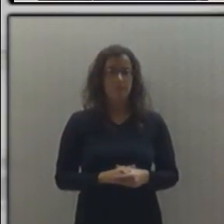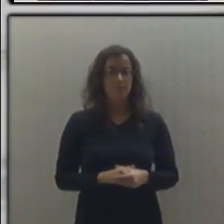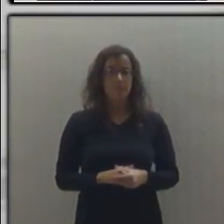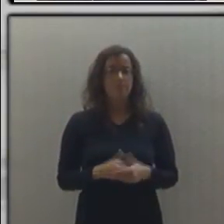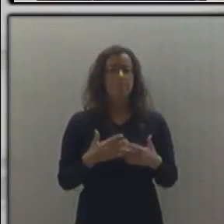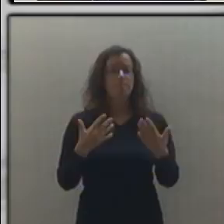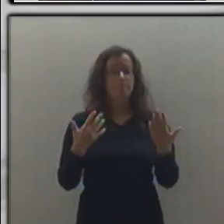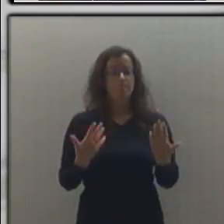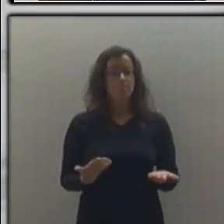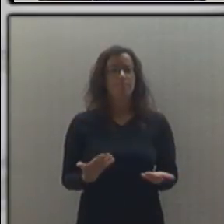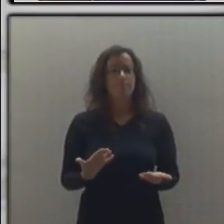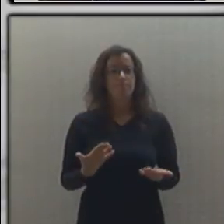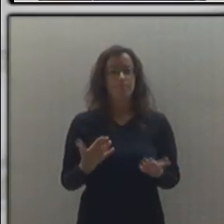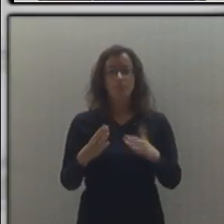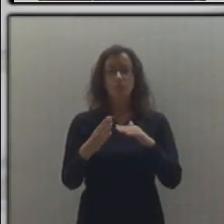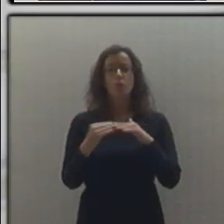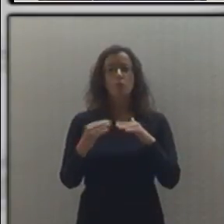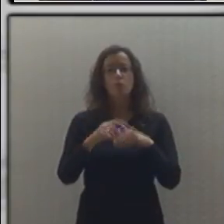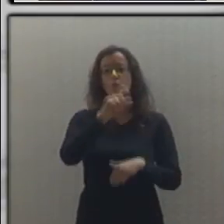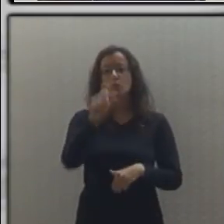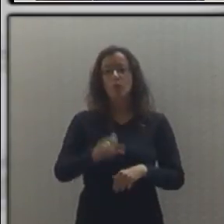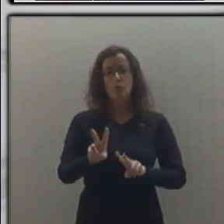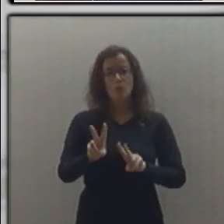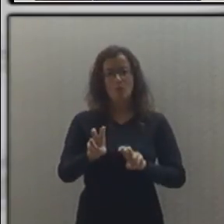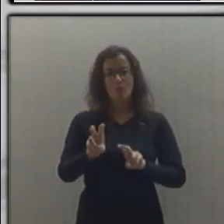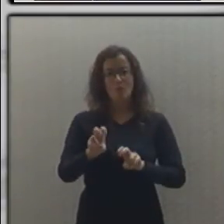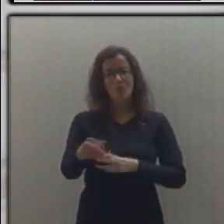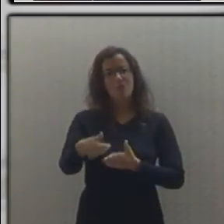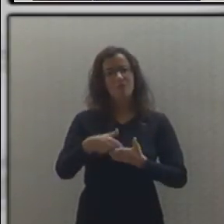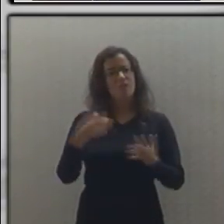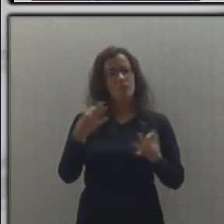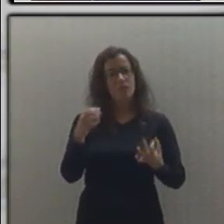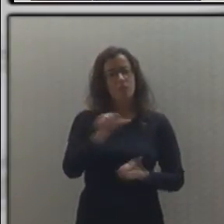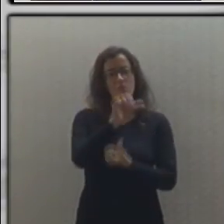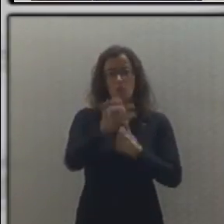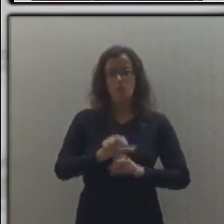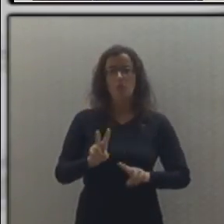De modo que nos encontramos un nuevo usuario que demanda un nuevo modelo.